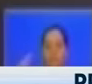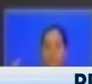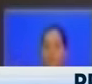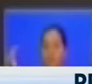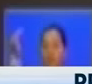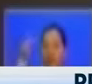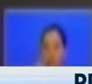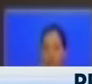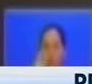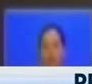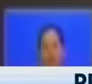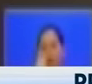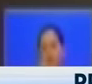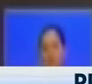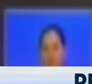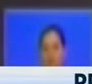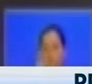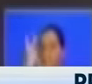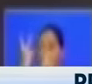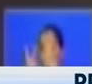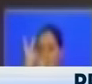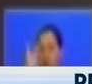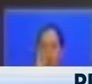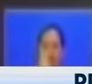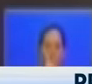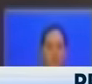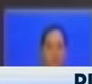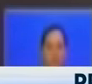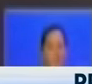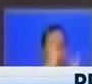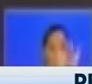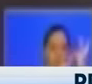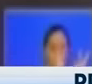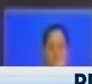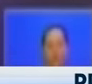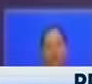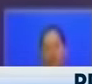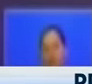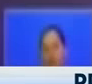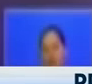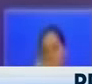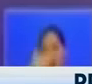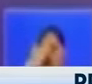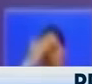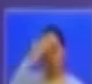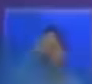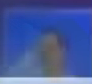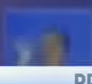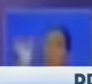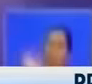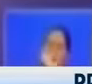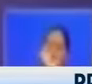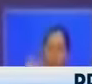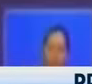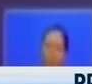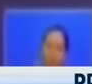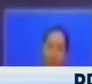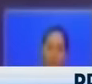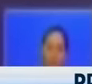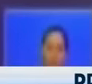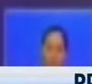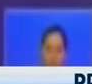demorado porque hay que respetar mucho la cultura árabe. Hemos pedido autorización a esos países, no nos la dieron en principio, que con eso se puedan hacer